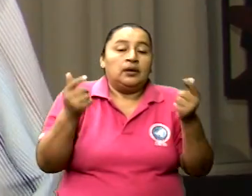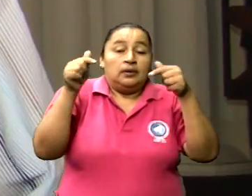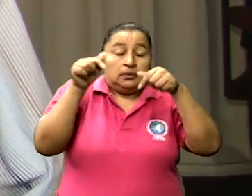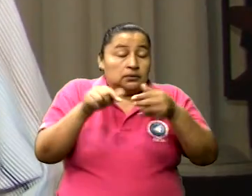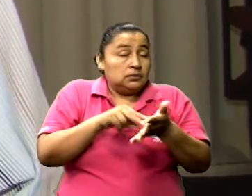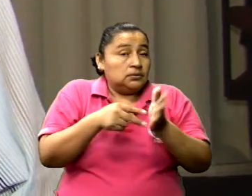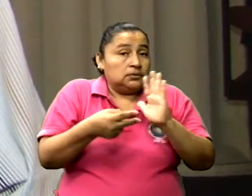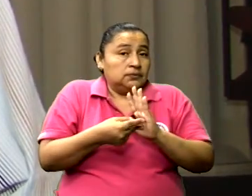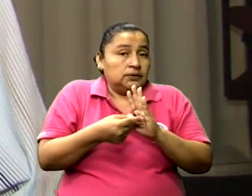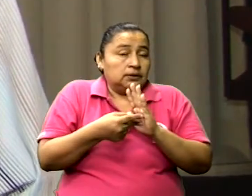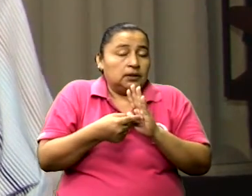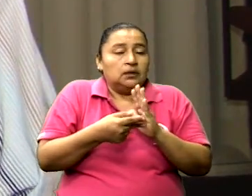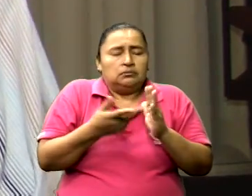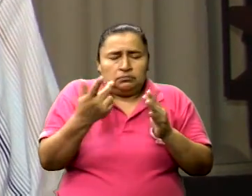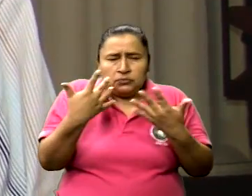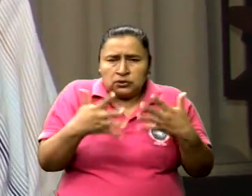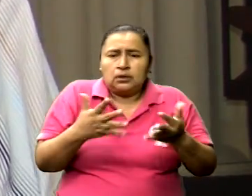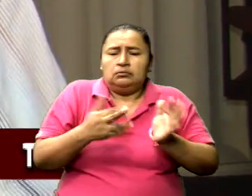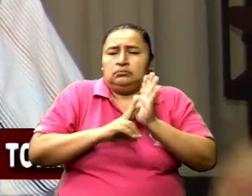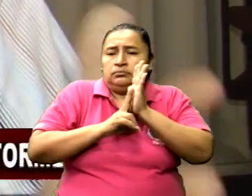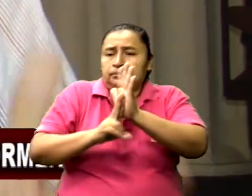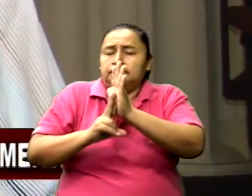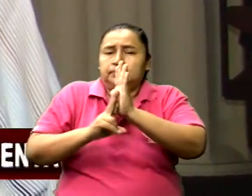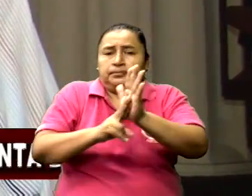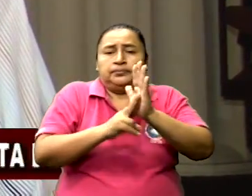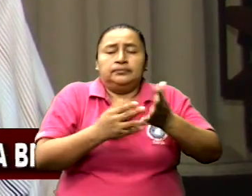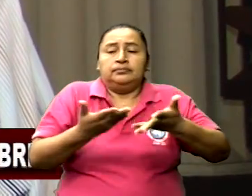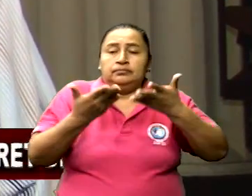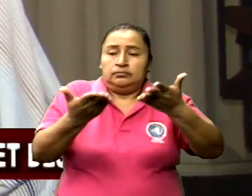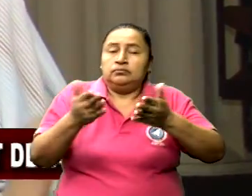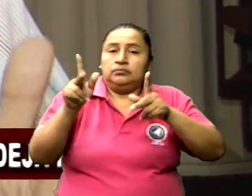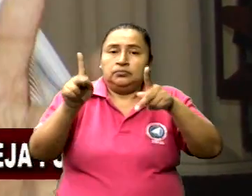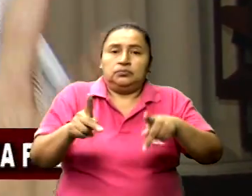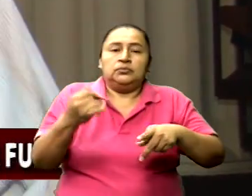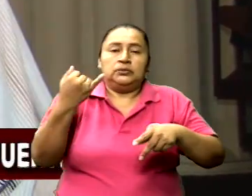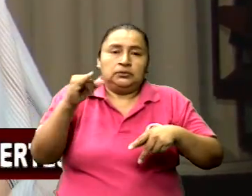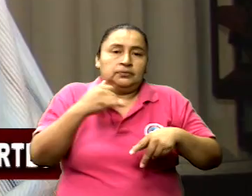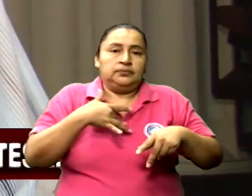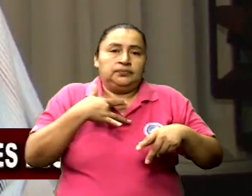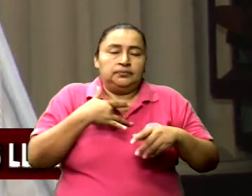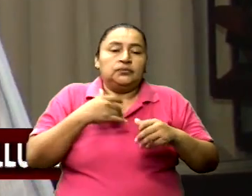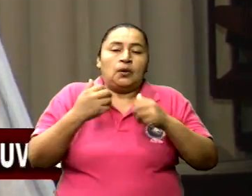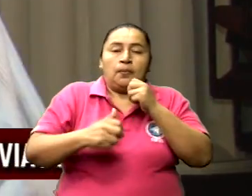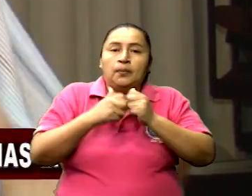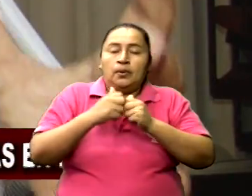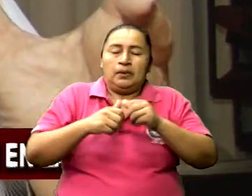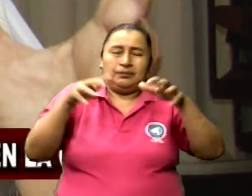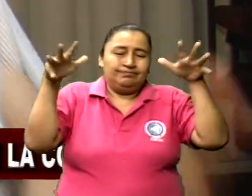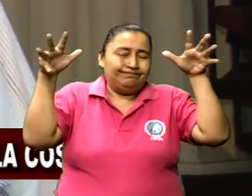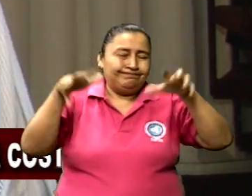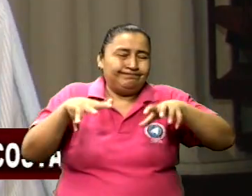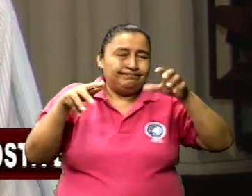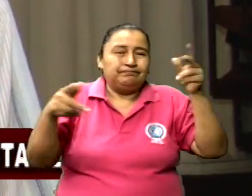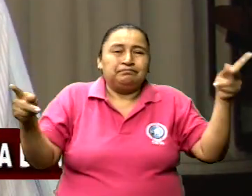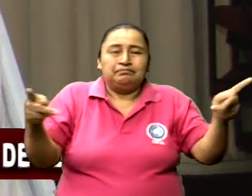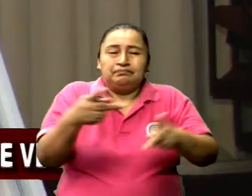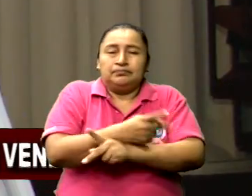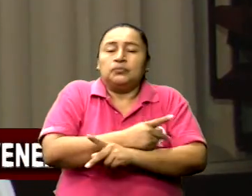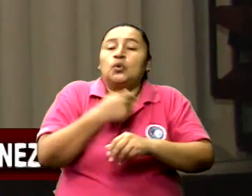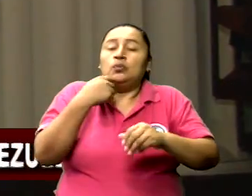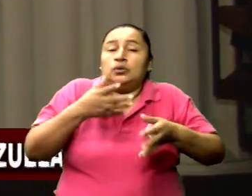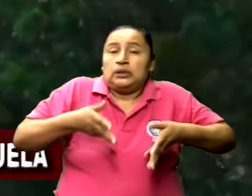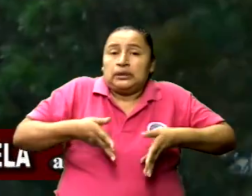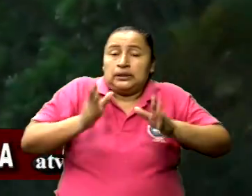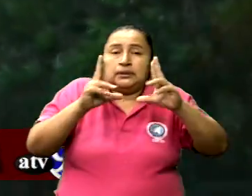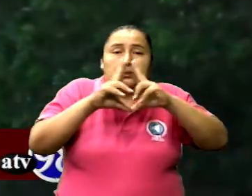manera se está dando una respuesta oportuna a los daños que ha causado el invierno a la infraestructura vial de